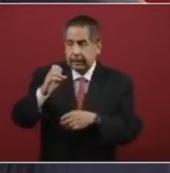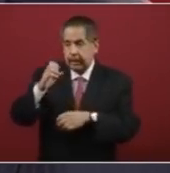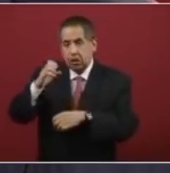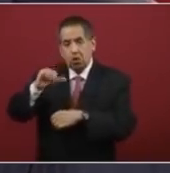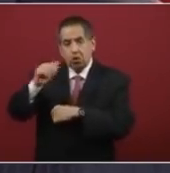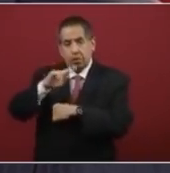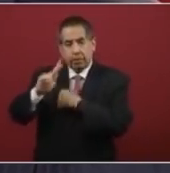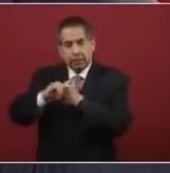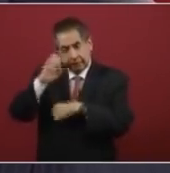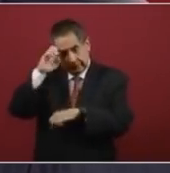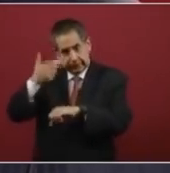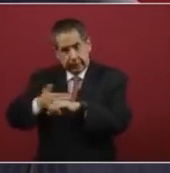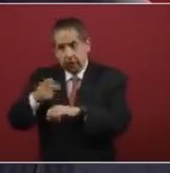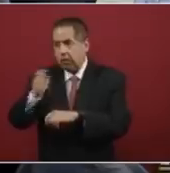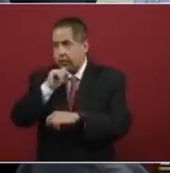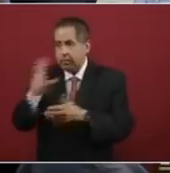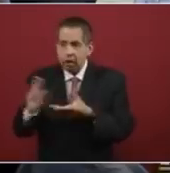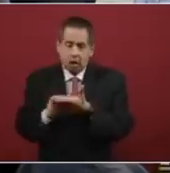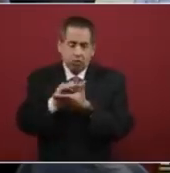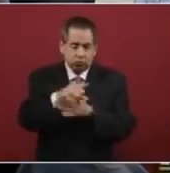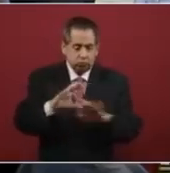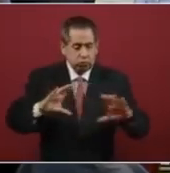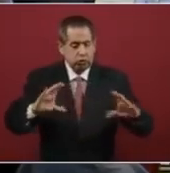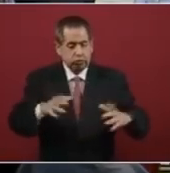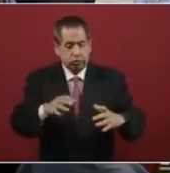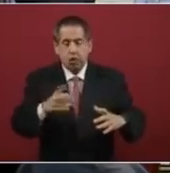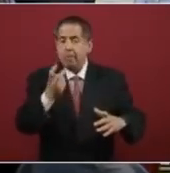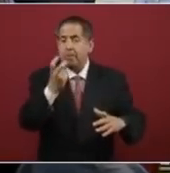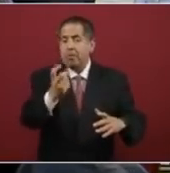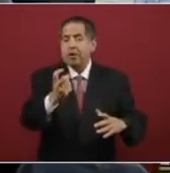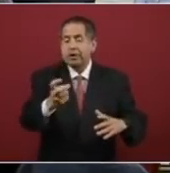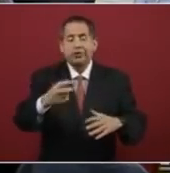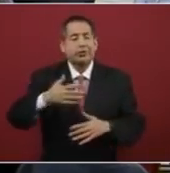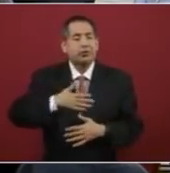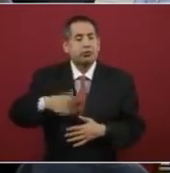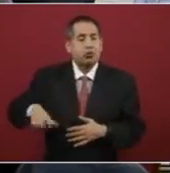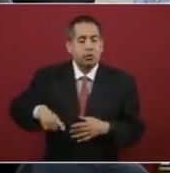Pero también por eso es importante la función del Estado,